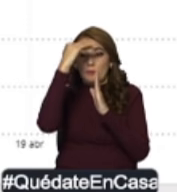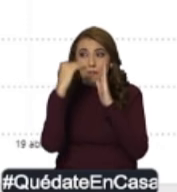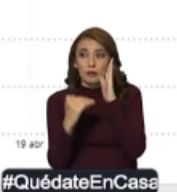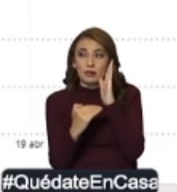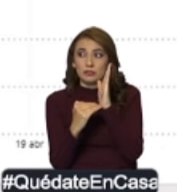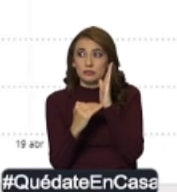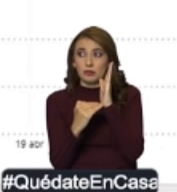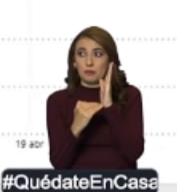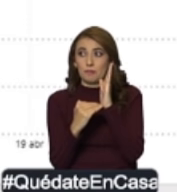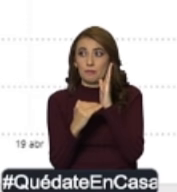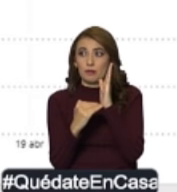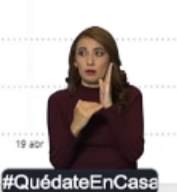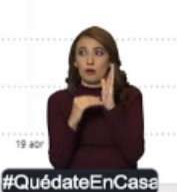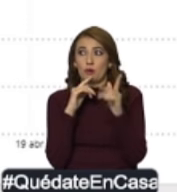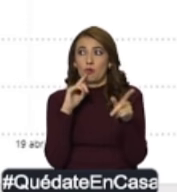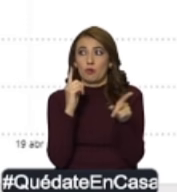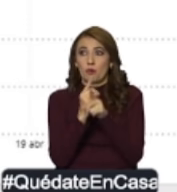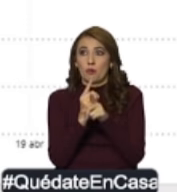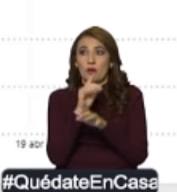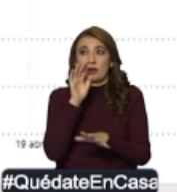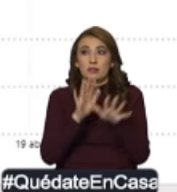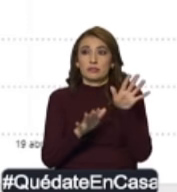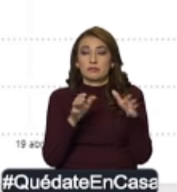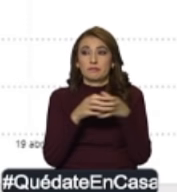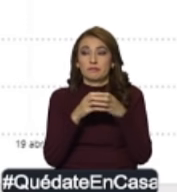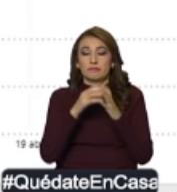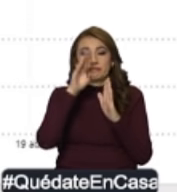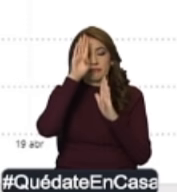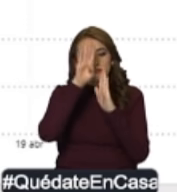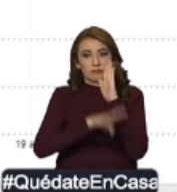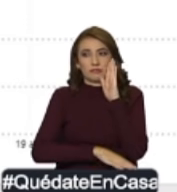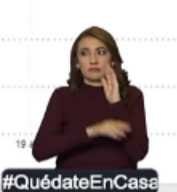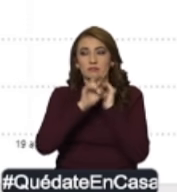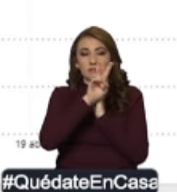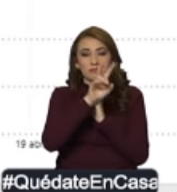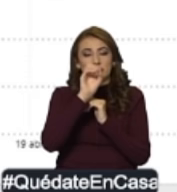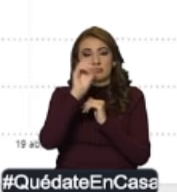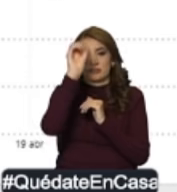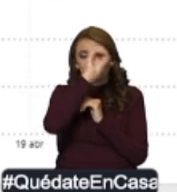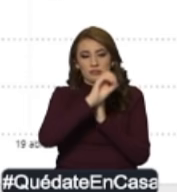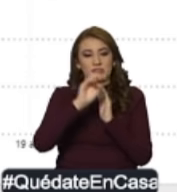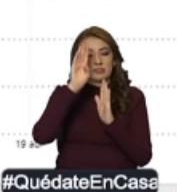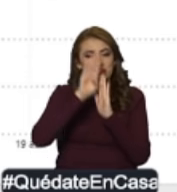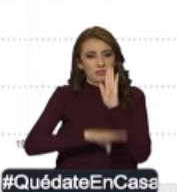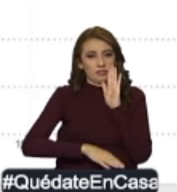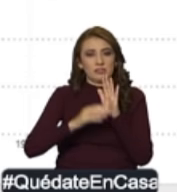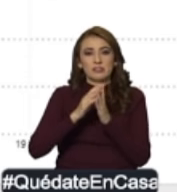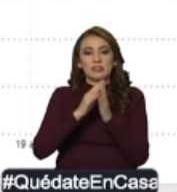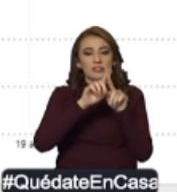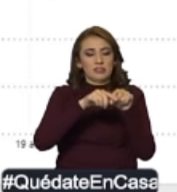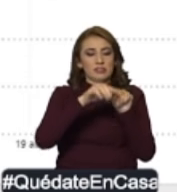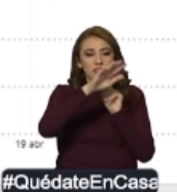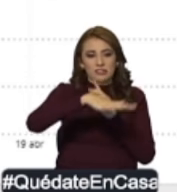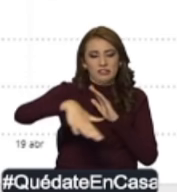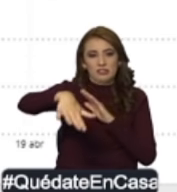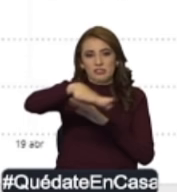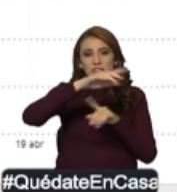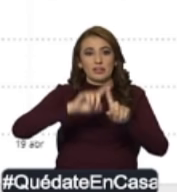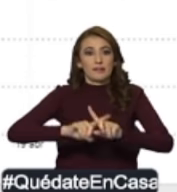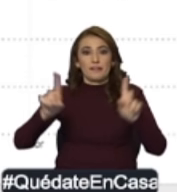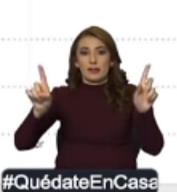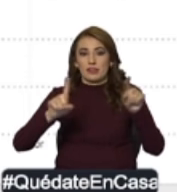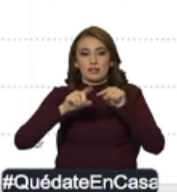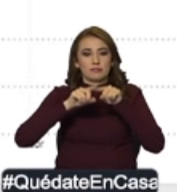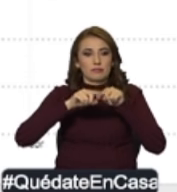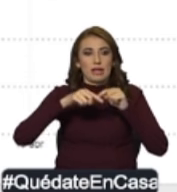fecha en la que estamos, obviamente hay una reducción mucho menor que es del 20%. Por eso les decía, cada ciudad tiene una relación y una